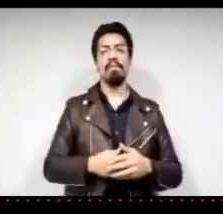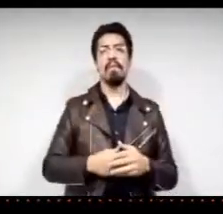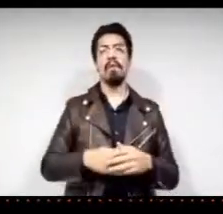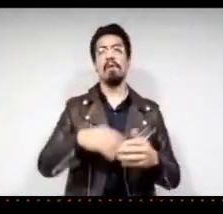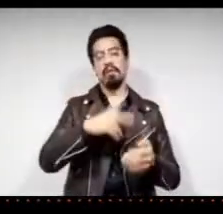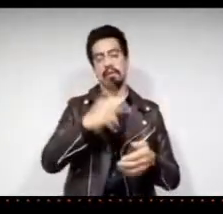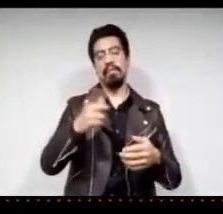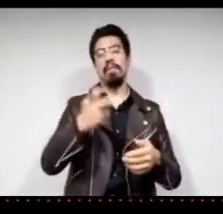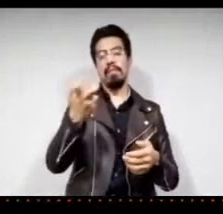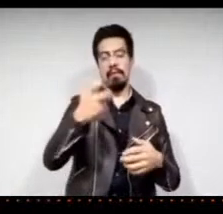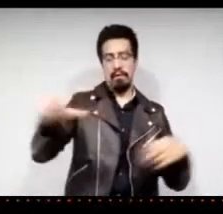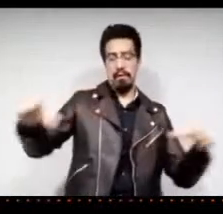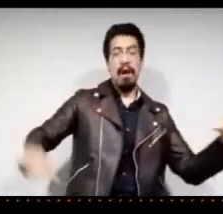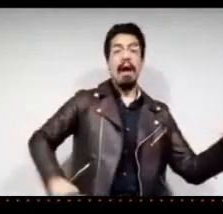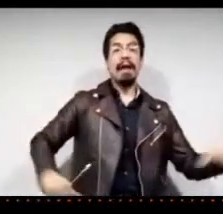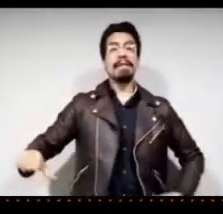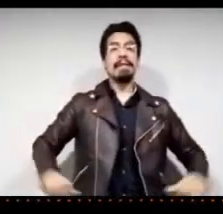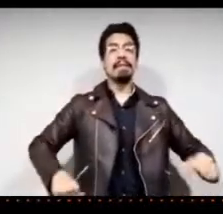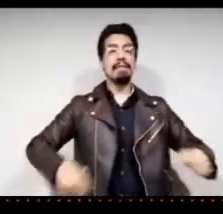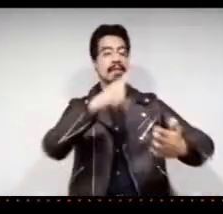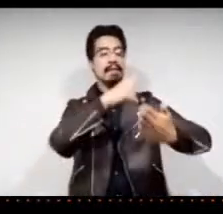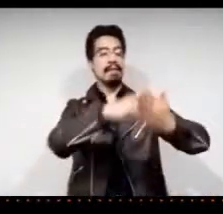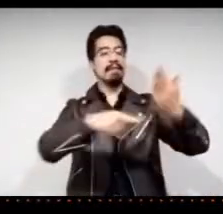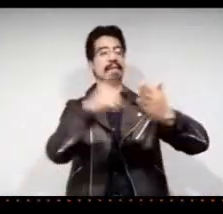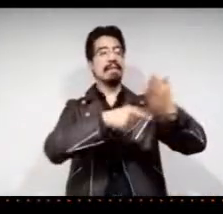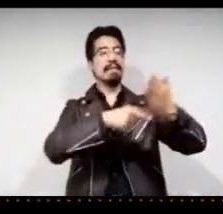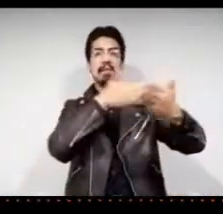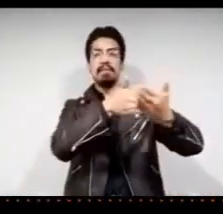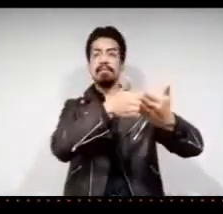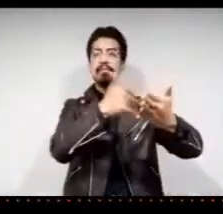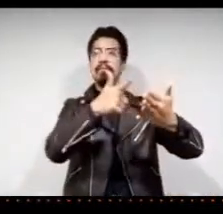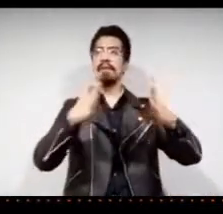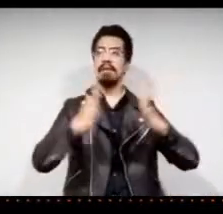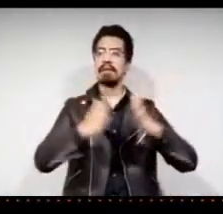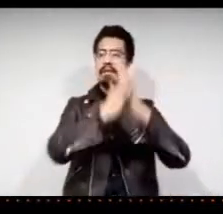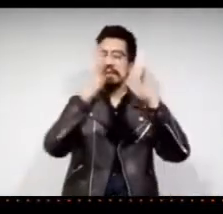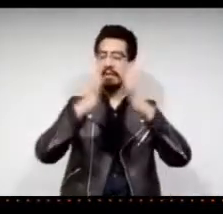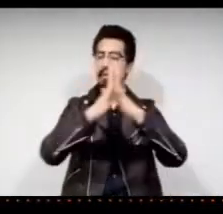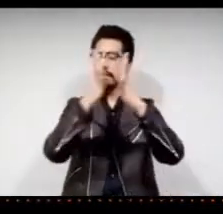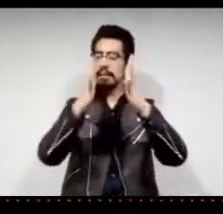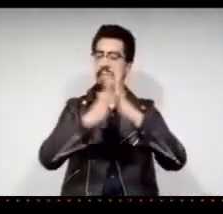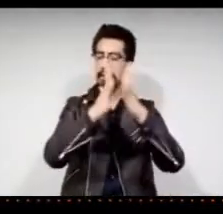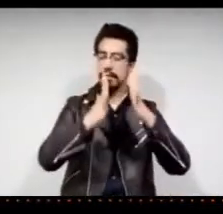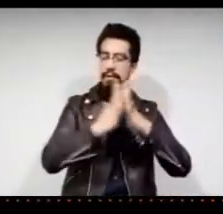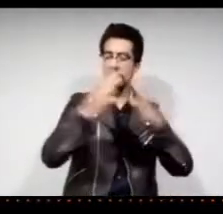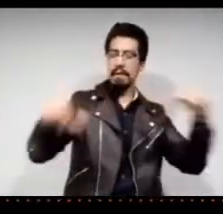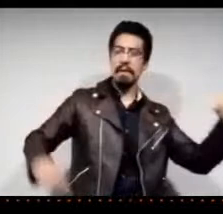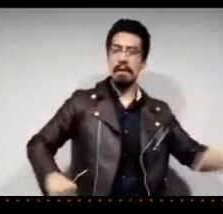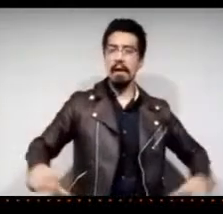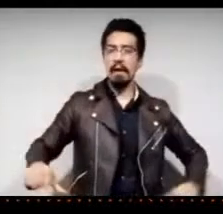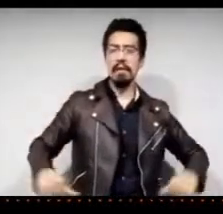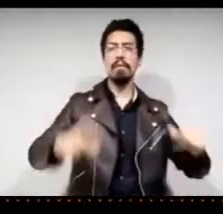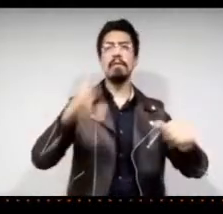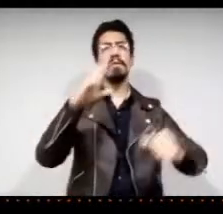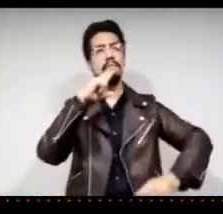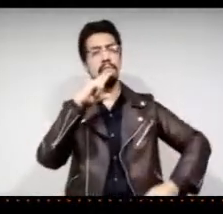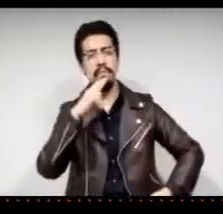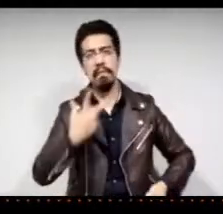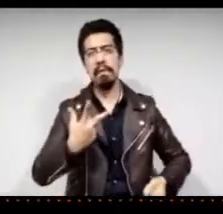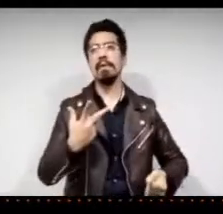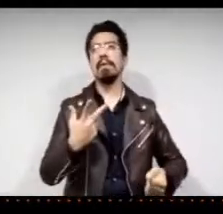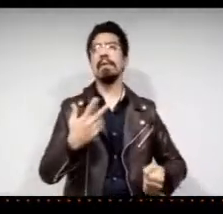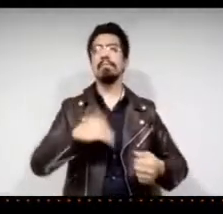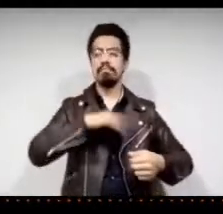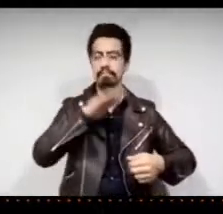un desafío intelectual, se nota una mejor participación, se nota una activación en términos de